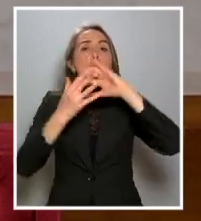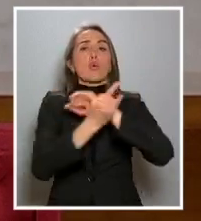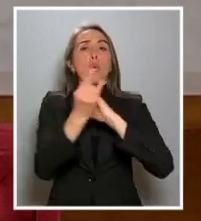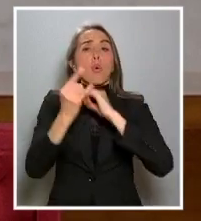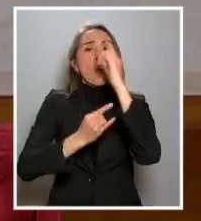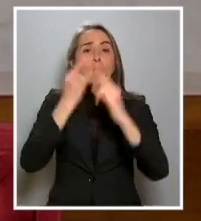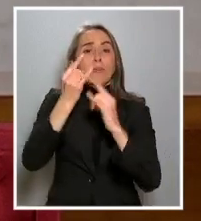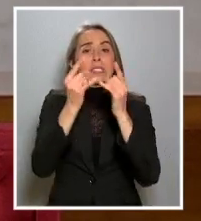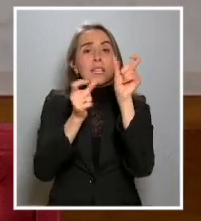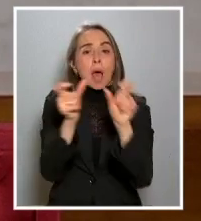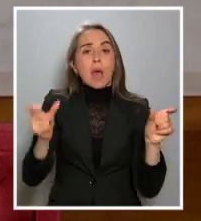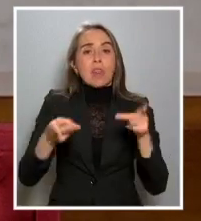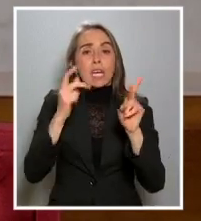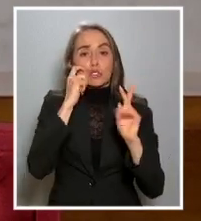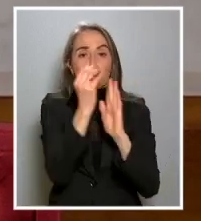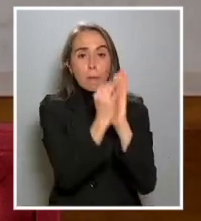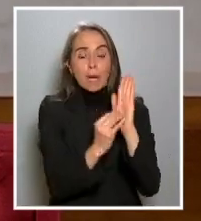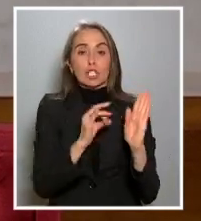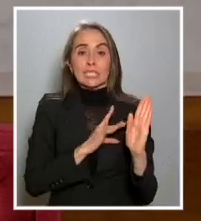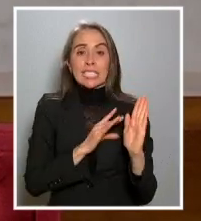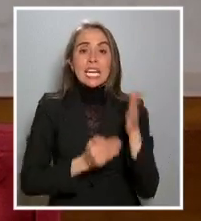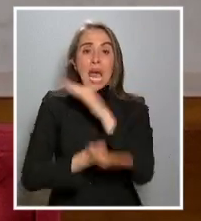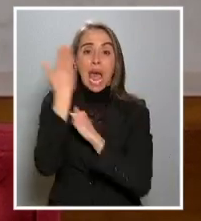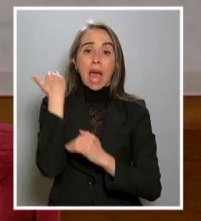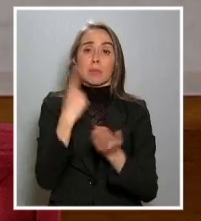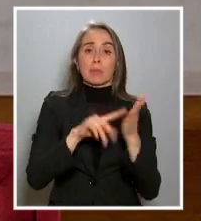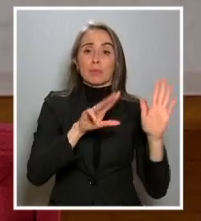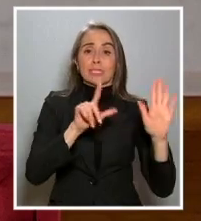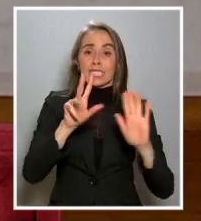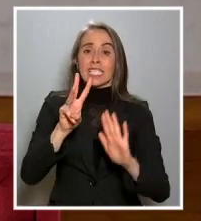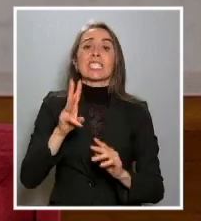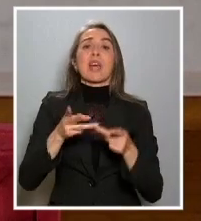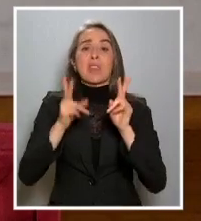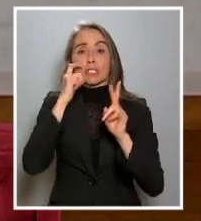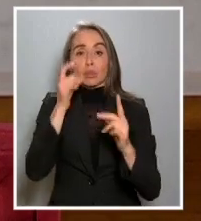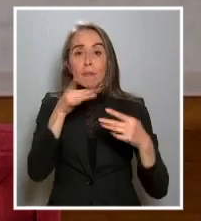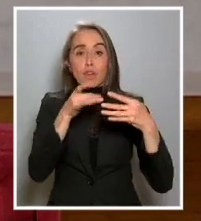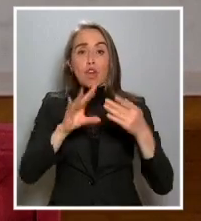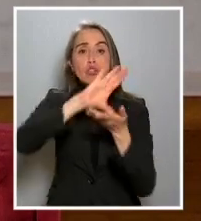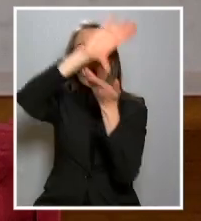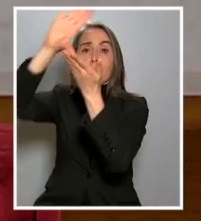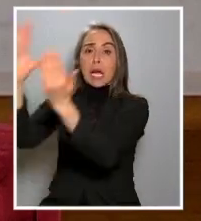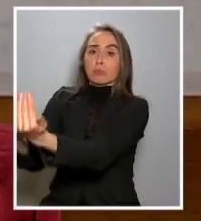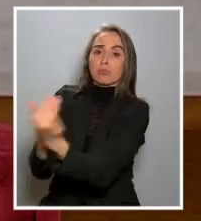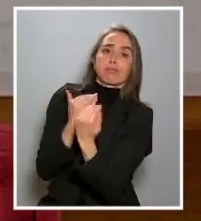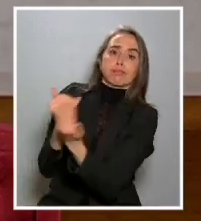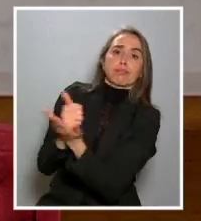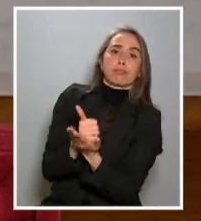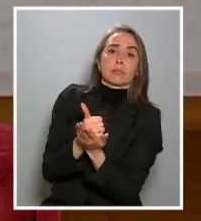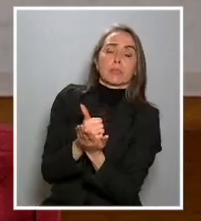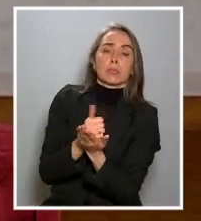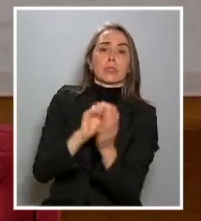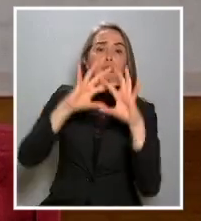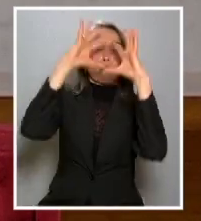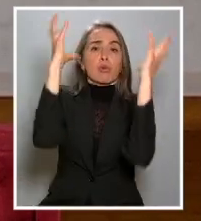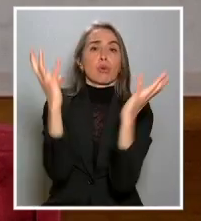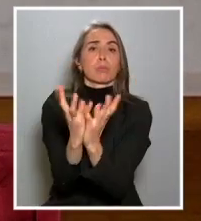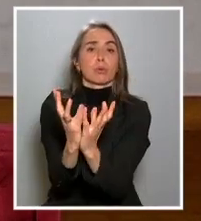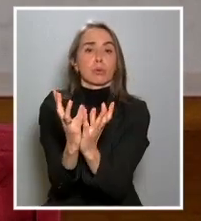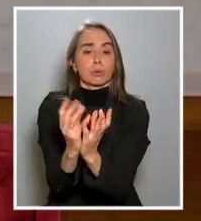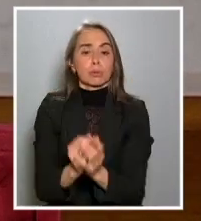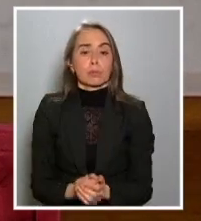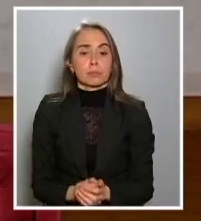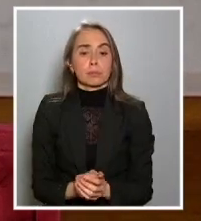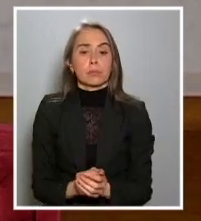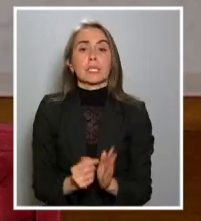Humanos. Y cuando en Chile esos derechos humanos fueron violados, recibimos la solidaridad de todas las naciones y los pueblos del orbe.